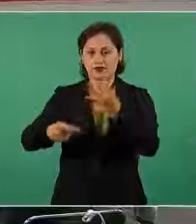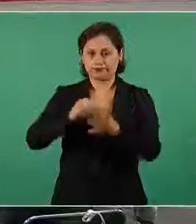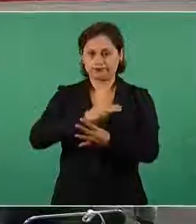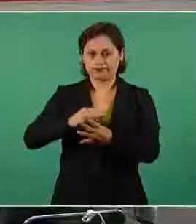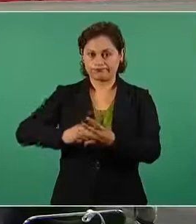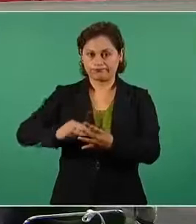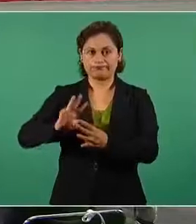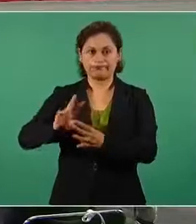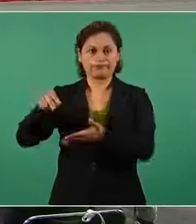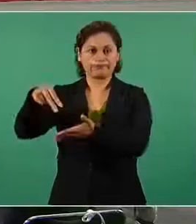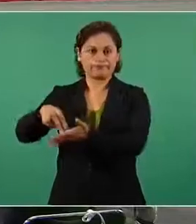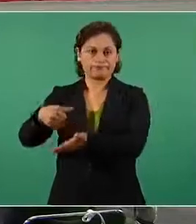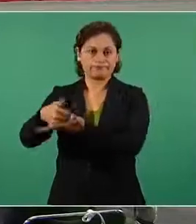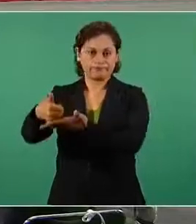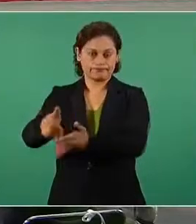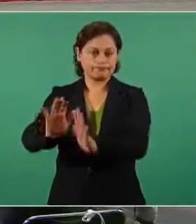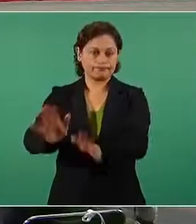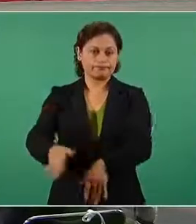favor.